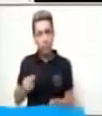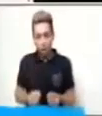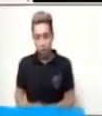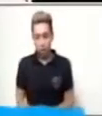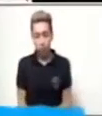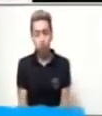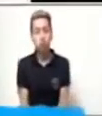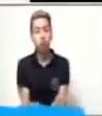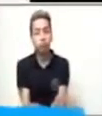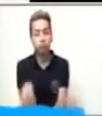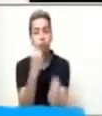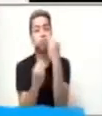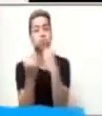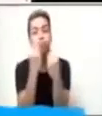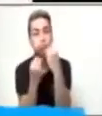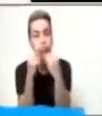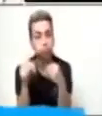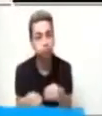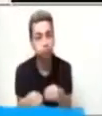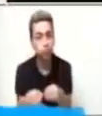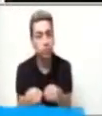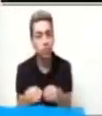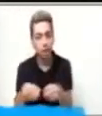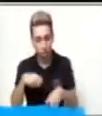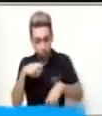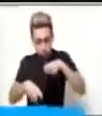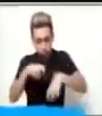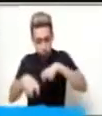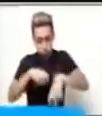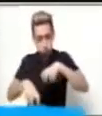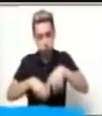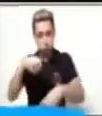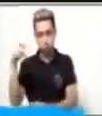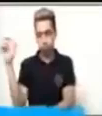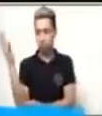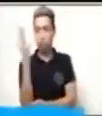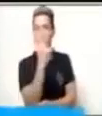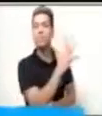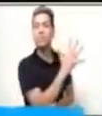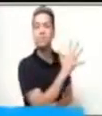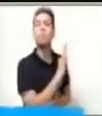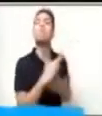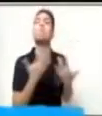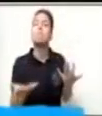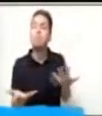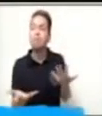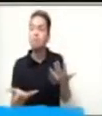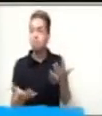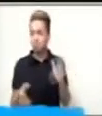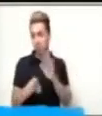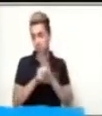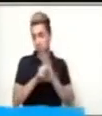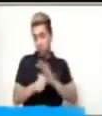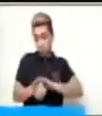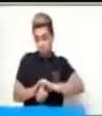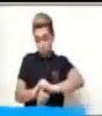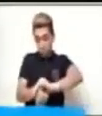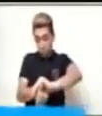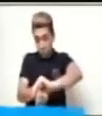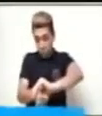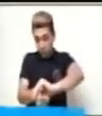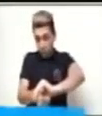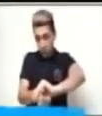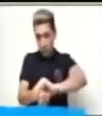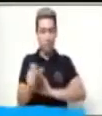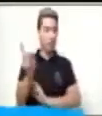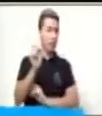pasto. Corro en el bosque. ¿Será la tortuga? No. No es